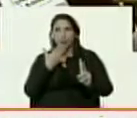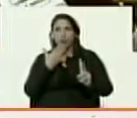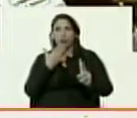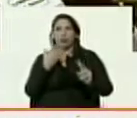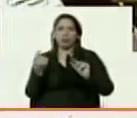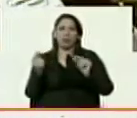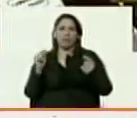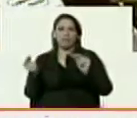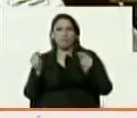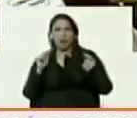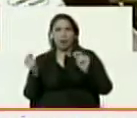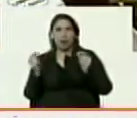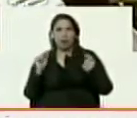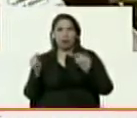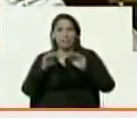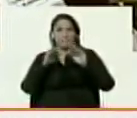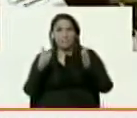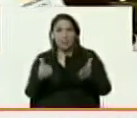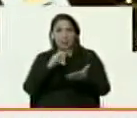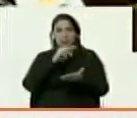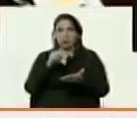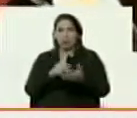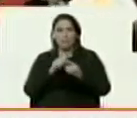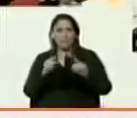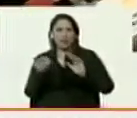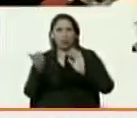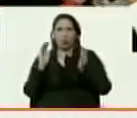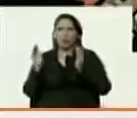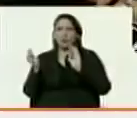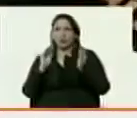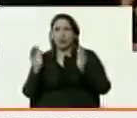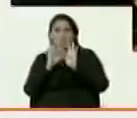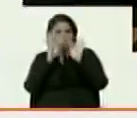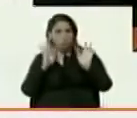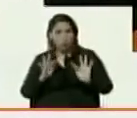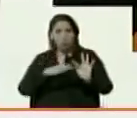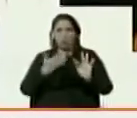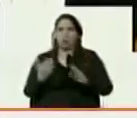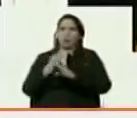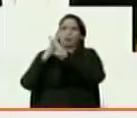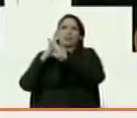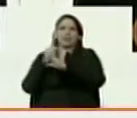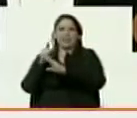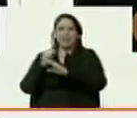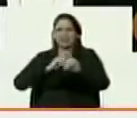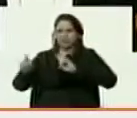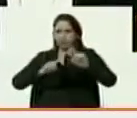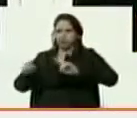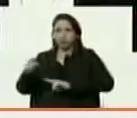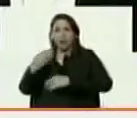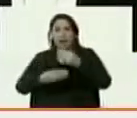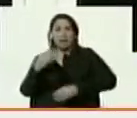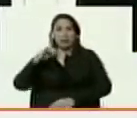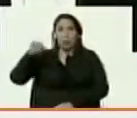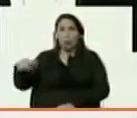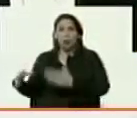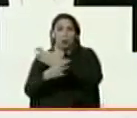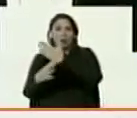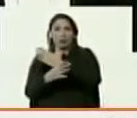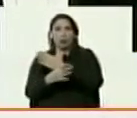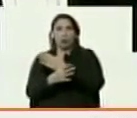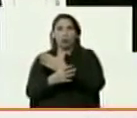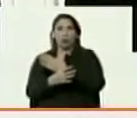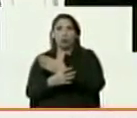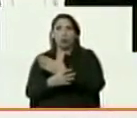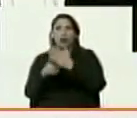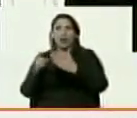debate de la mesa nacional. Pero se ha conversado de manera que se pueda impedir que estas acciones que prende el diputado Juan Guaidó impidan o